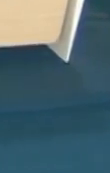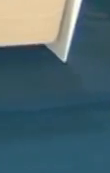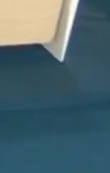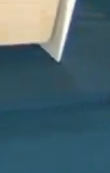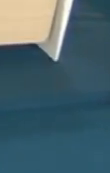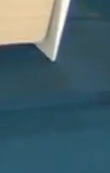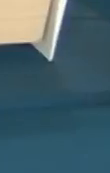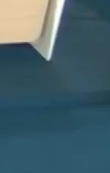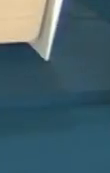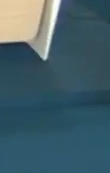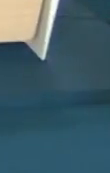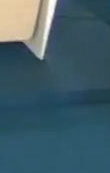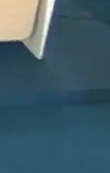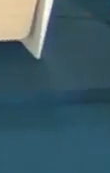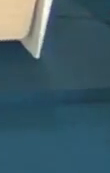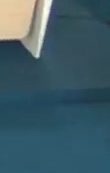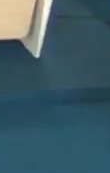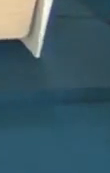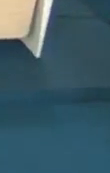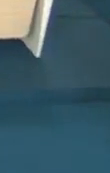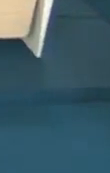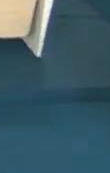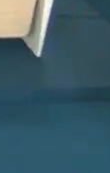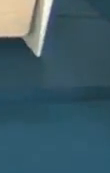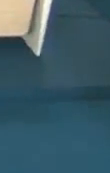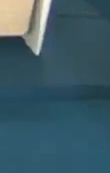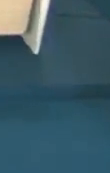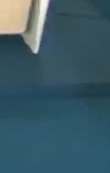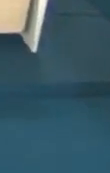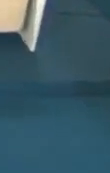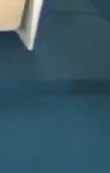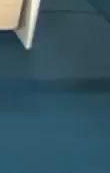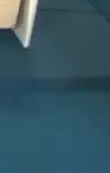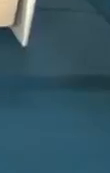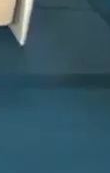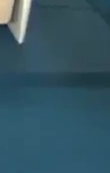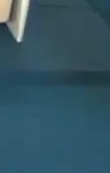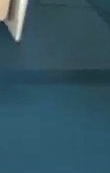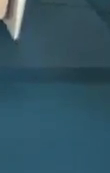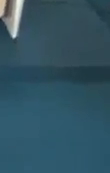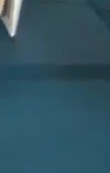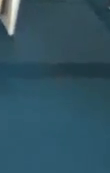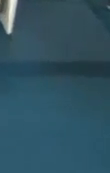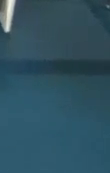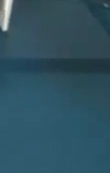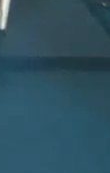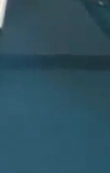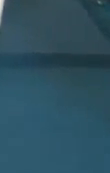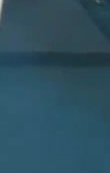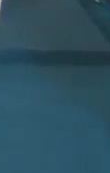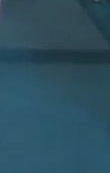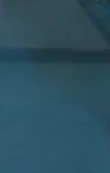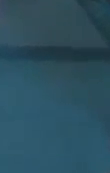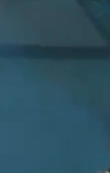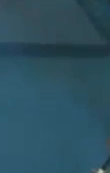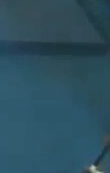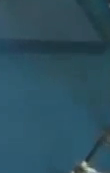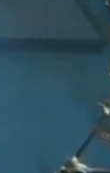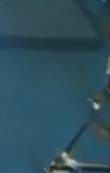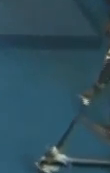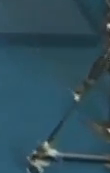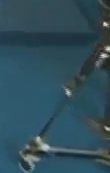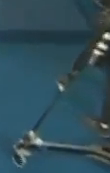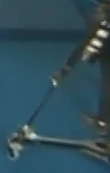Señoras y señores, tengan todas y todos ustedes muy buenas tardes. Sean bienvenidos a la firma de la Declaración Conjunta de los Presidentes de la